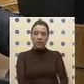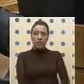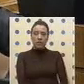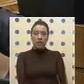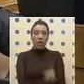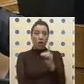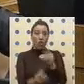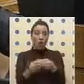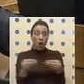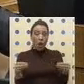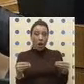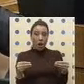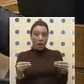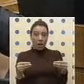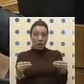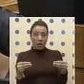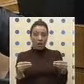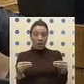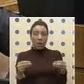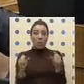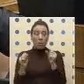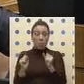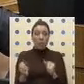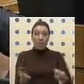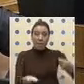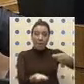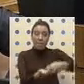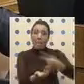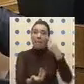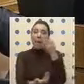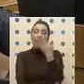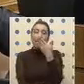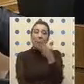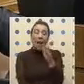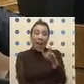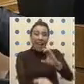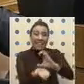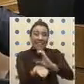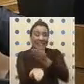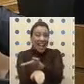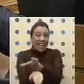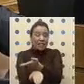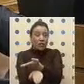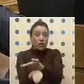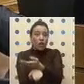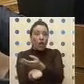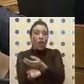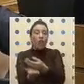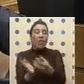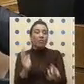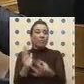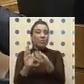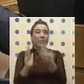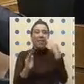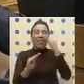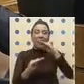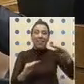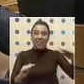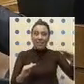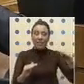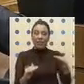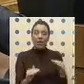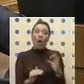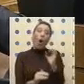de dólares, presidente, que pudiésemos invertir en mejorar estos centros de infractores de menores, o